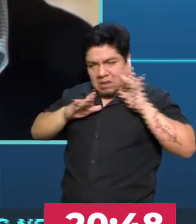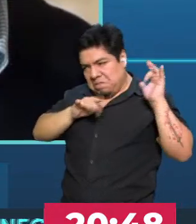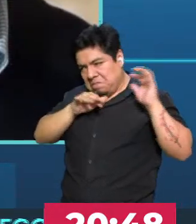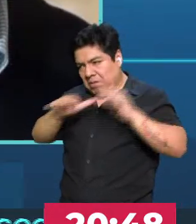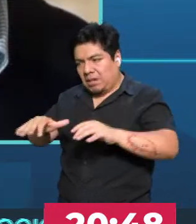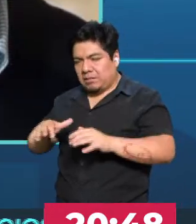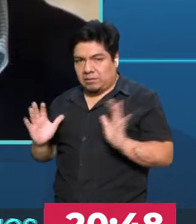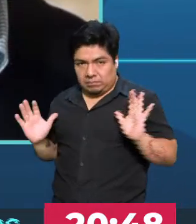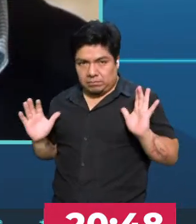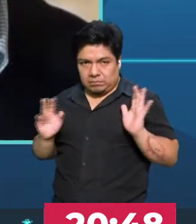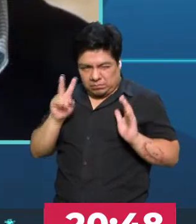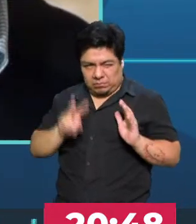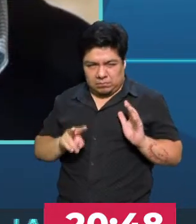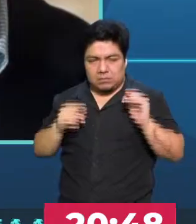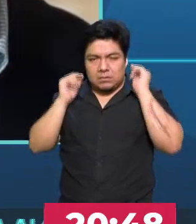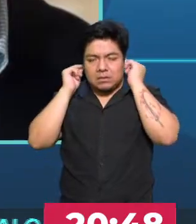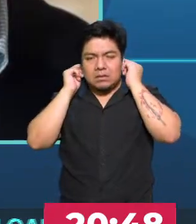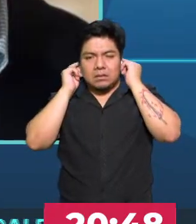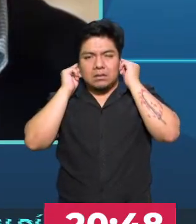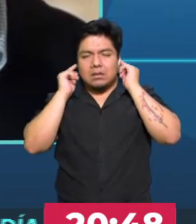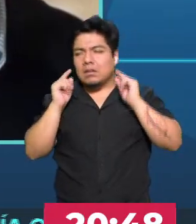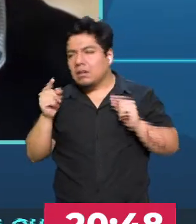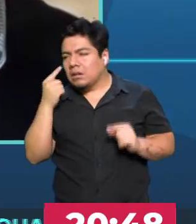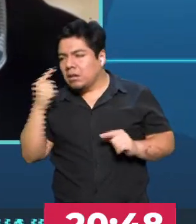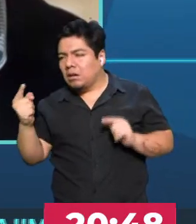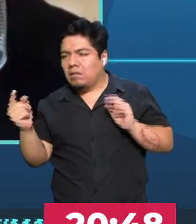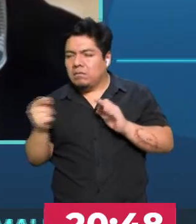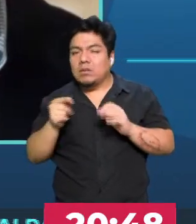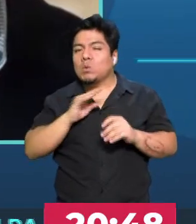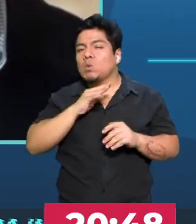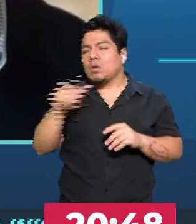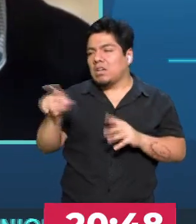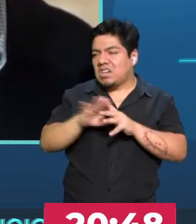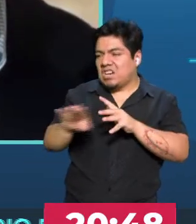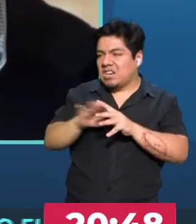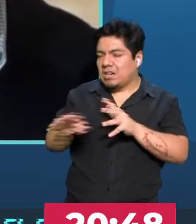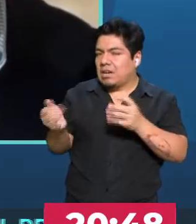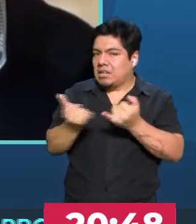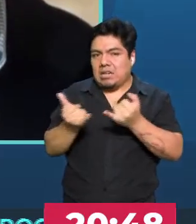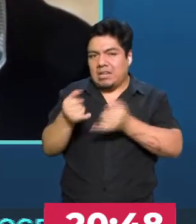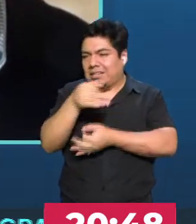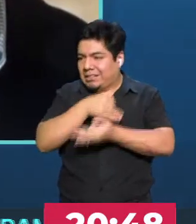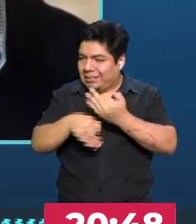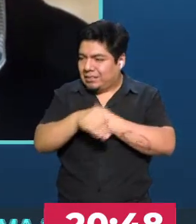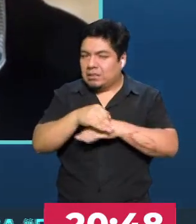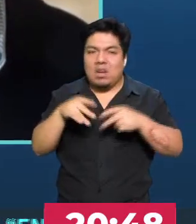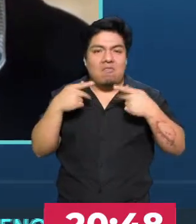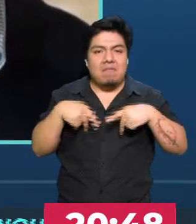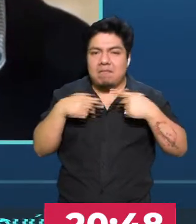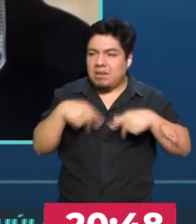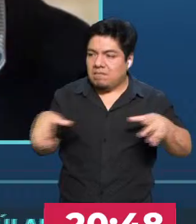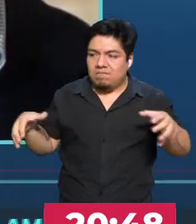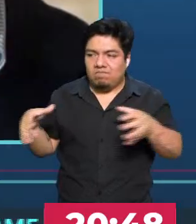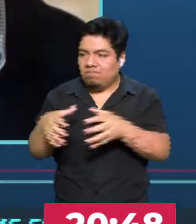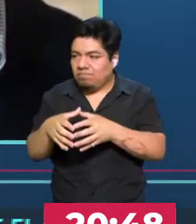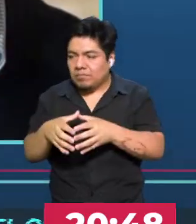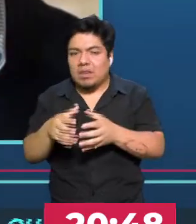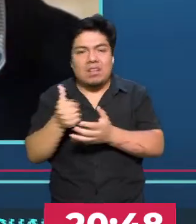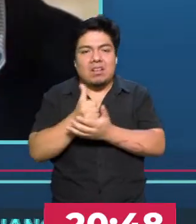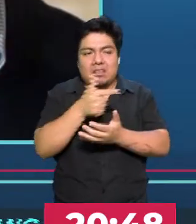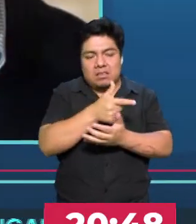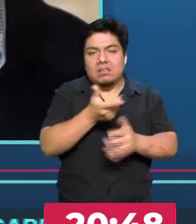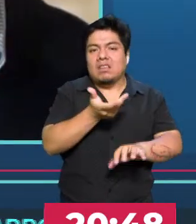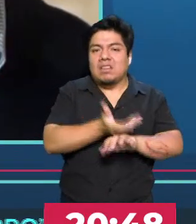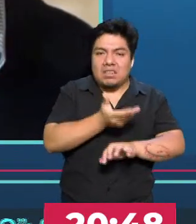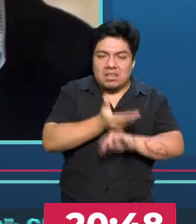estas protestas, que además veíamos que no solamente eran en contra de migrantes, sino ya la represión se generalizó también con incluso pues ciudadanos